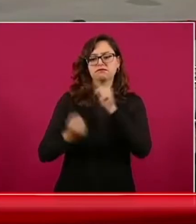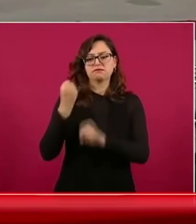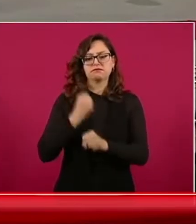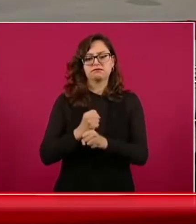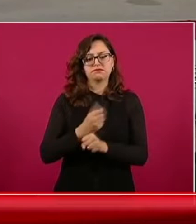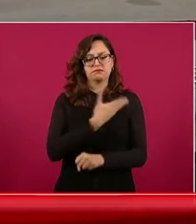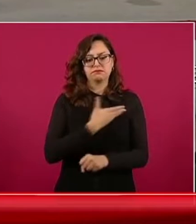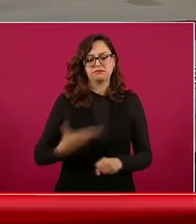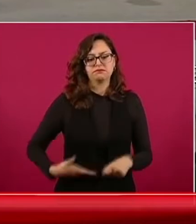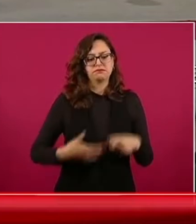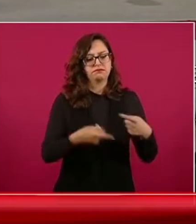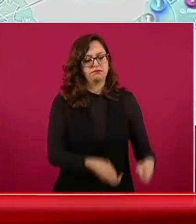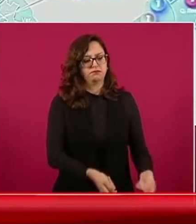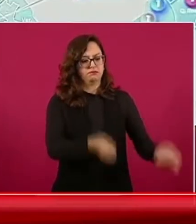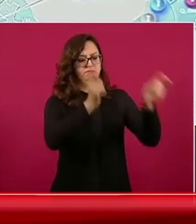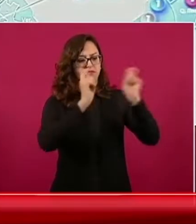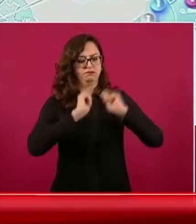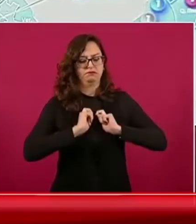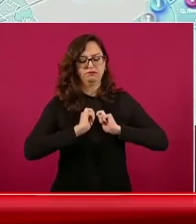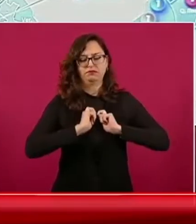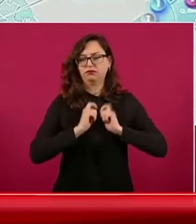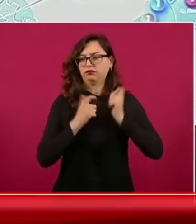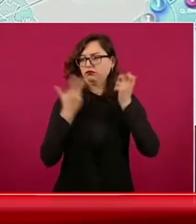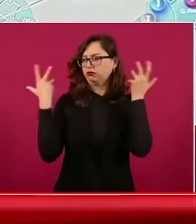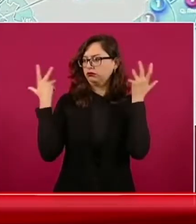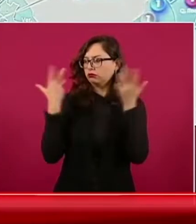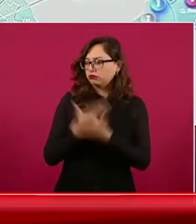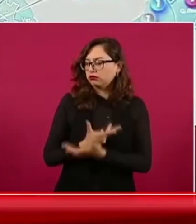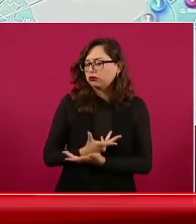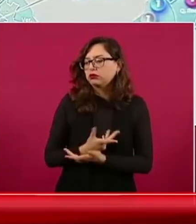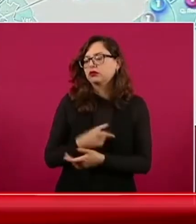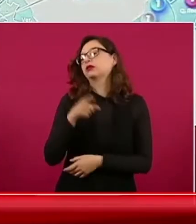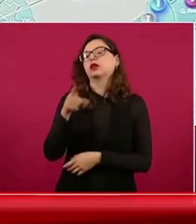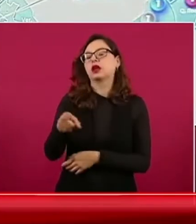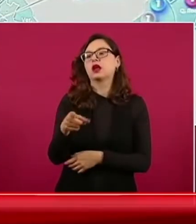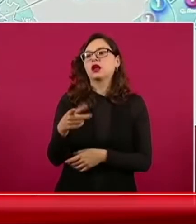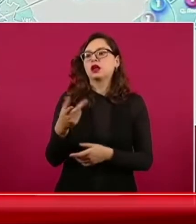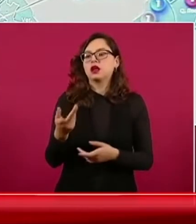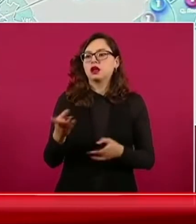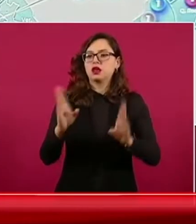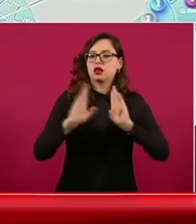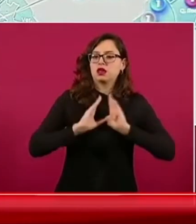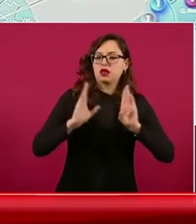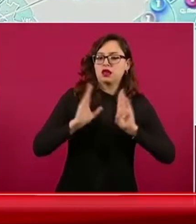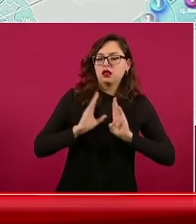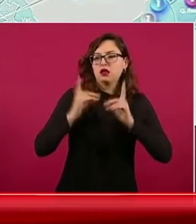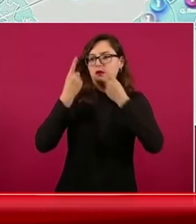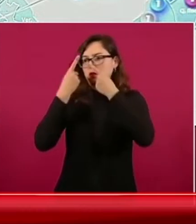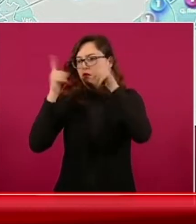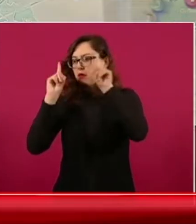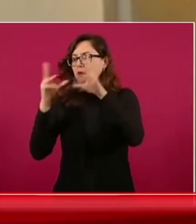el Ejército y la Marina tenían 300,000 elementos.